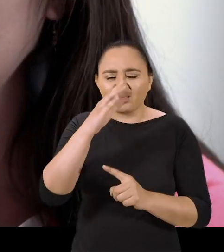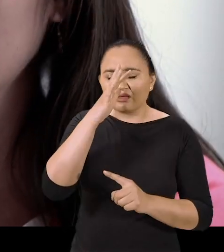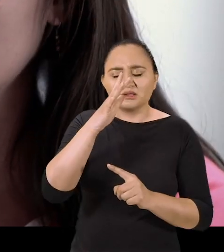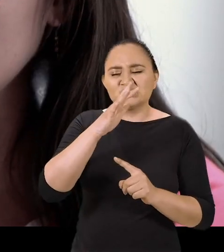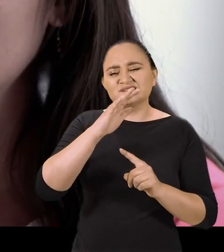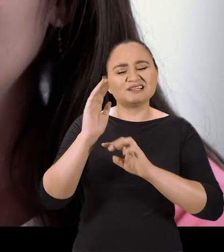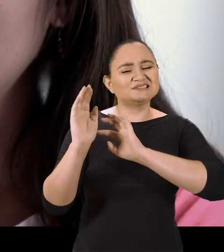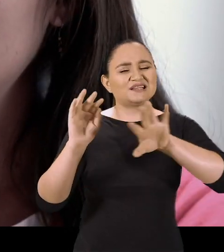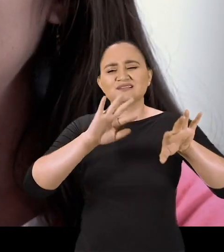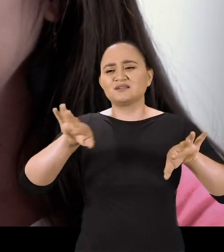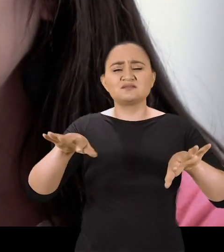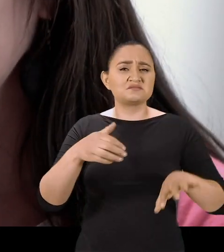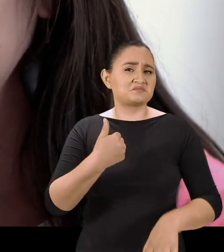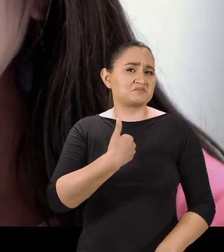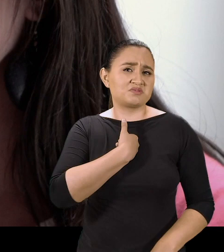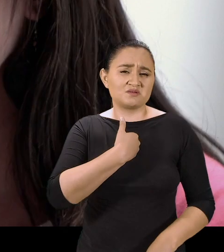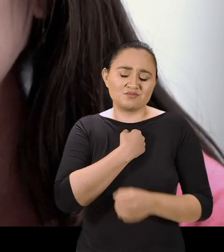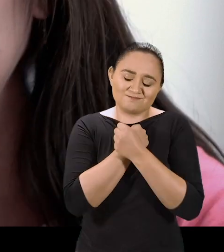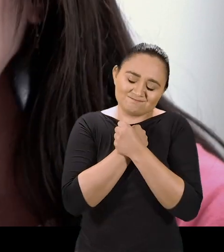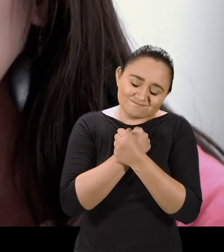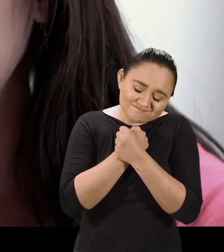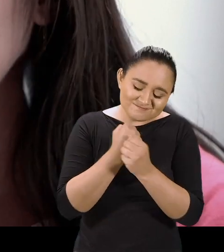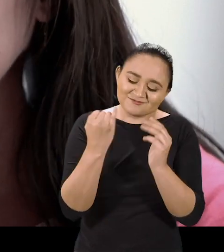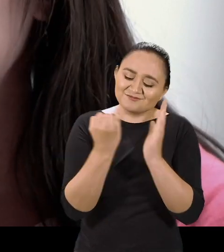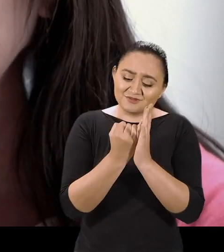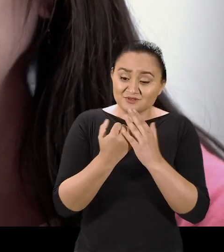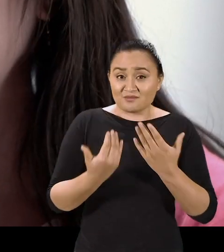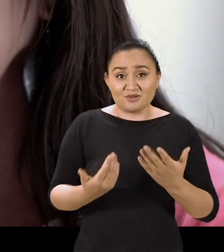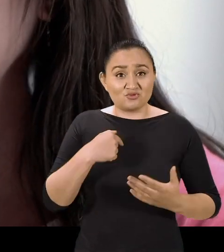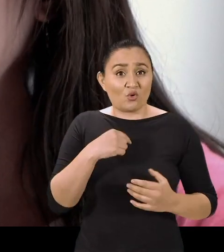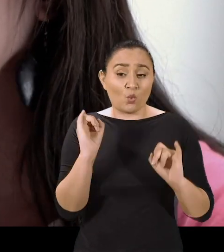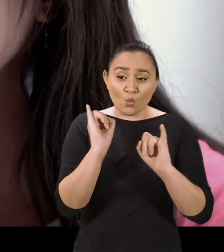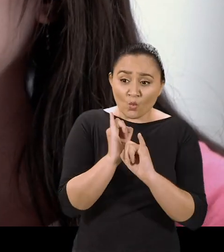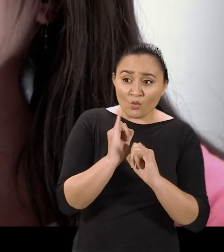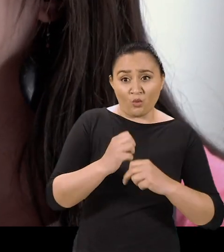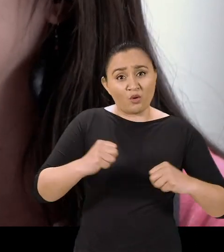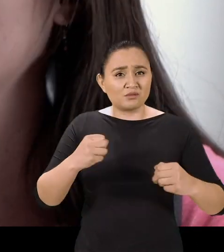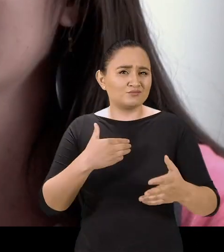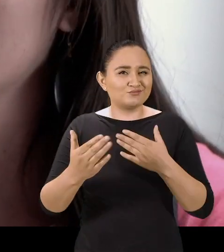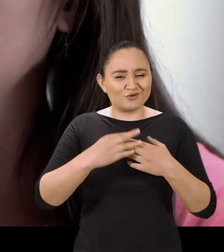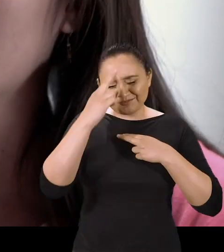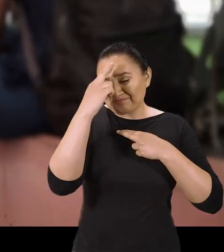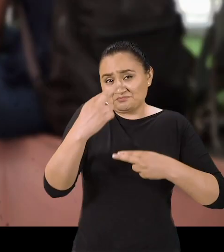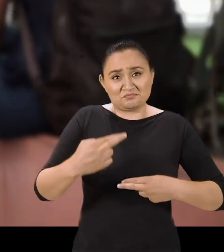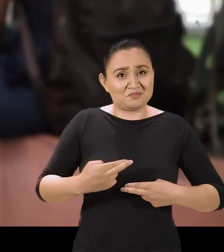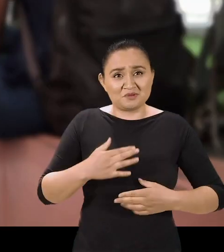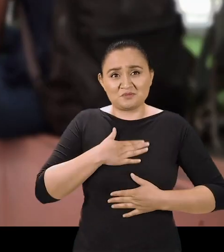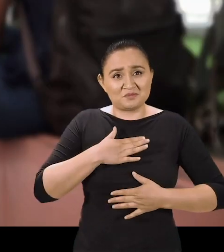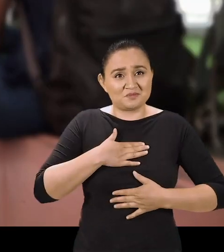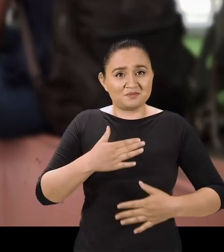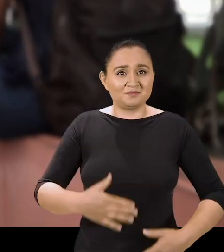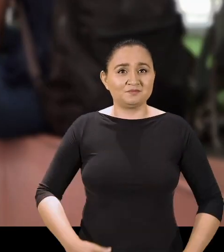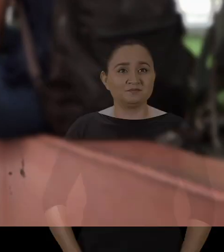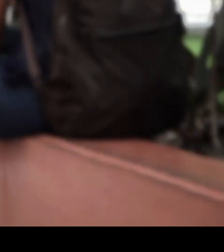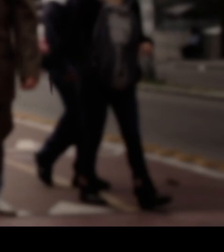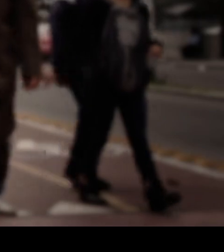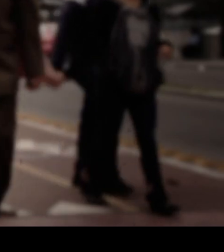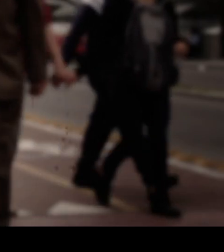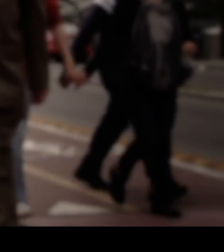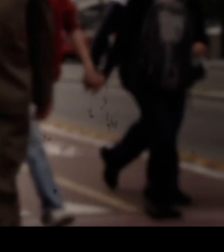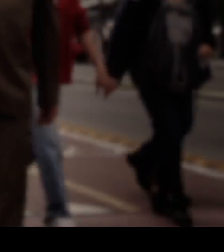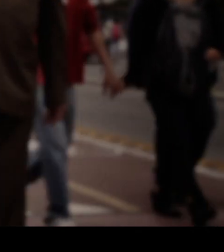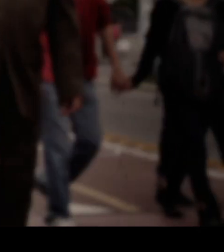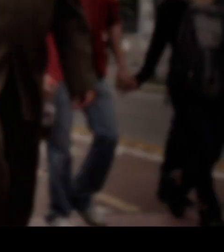lo que dice la gente sino que uno ser como uno es o sea ya un amarse si uno es así hay que hay que respetarlo